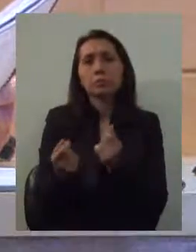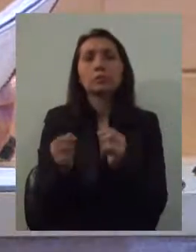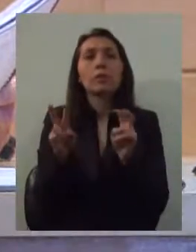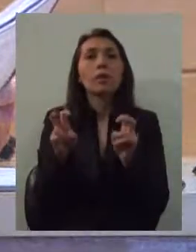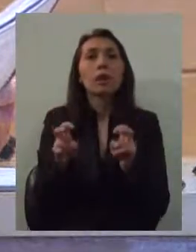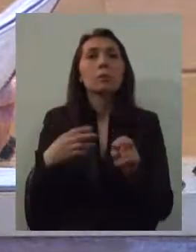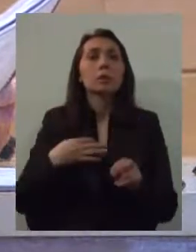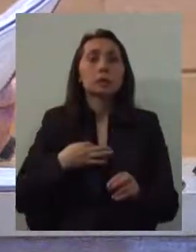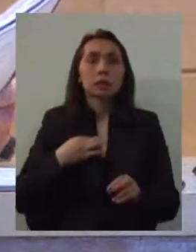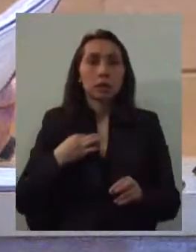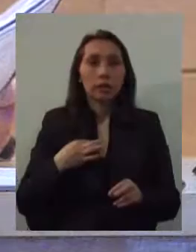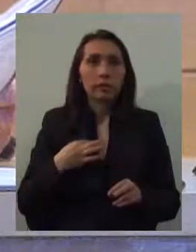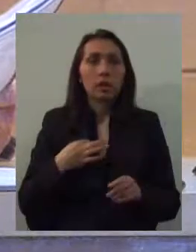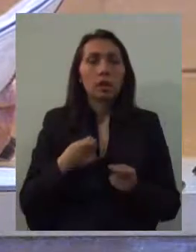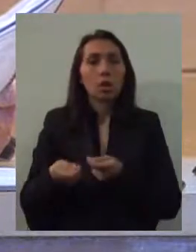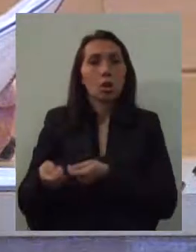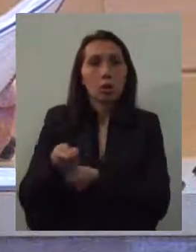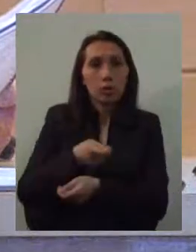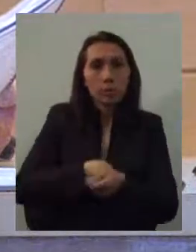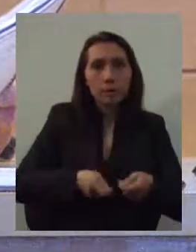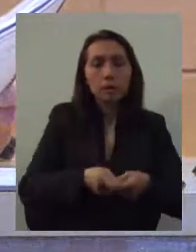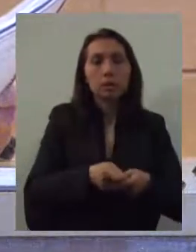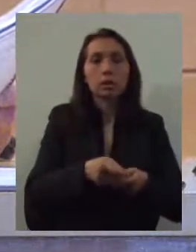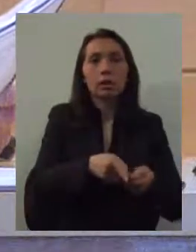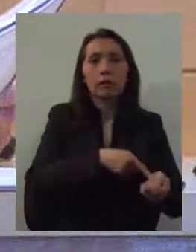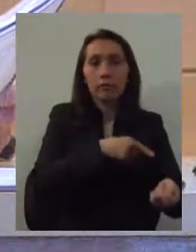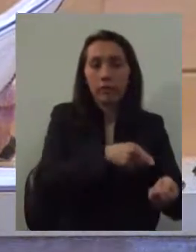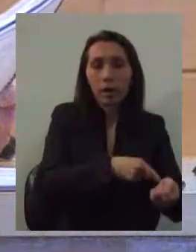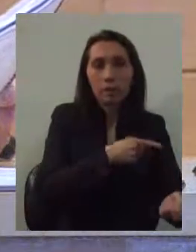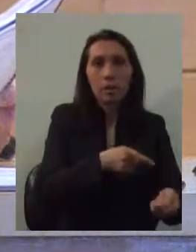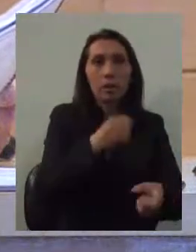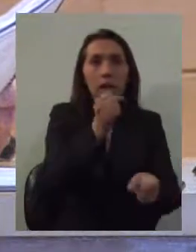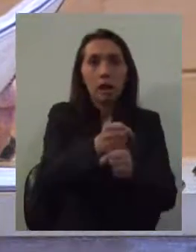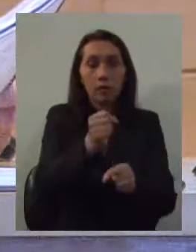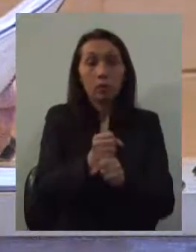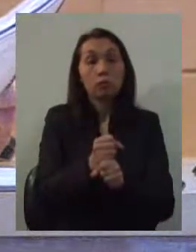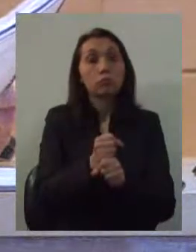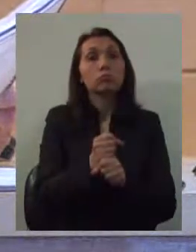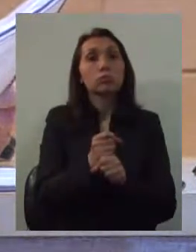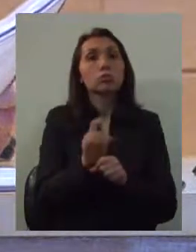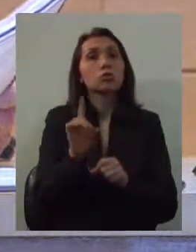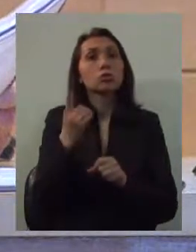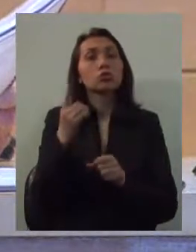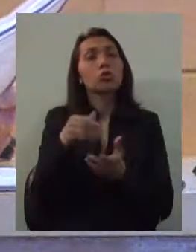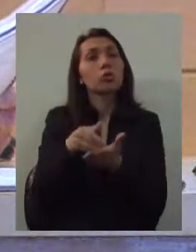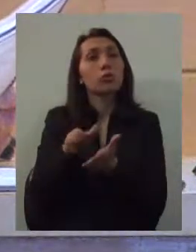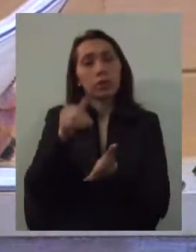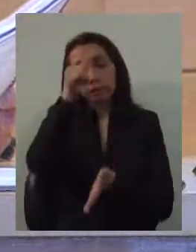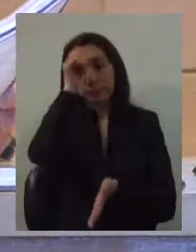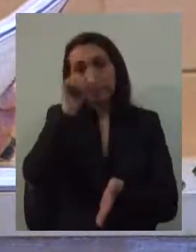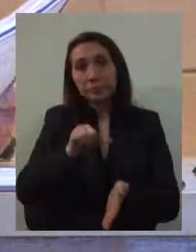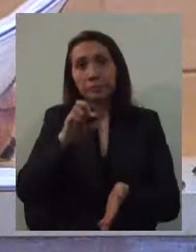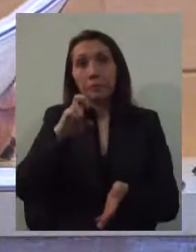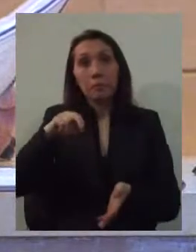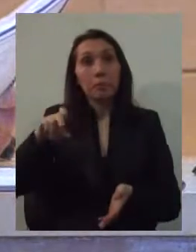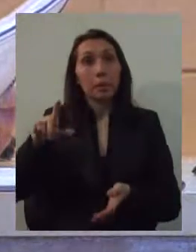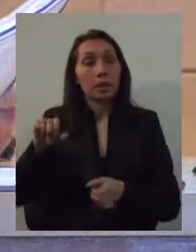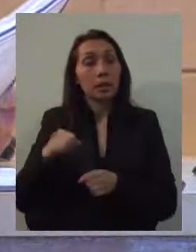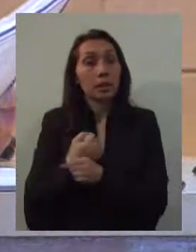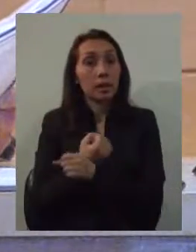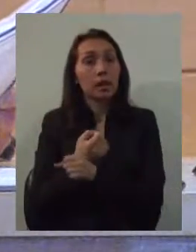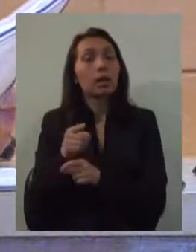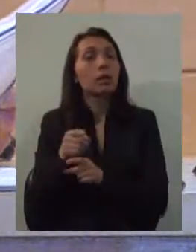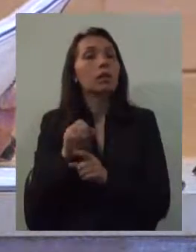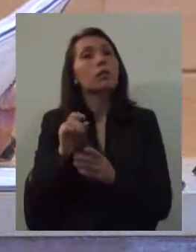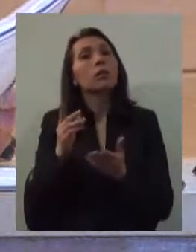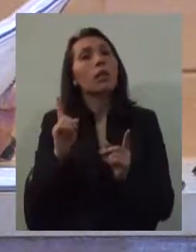materias civiles, a materias comerciales, a materias de familia, a materias laborales. Solo excluimos las penales porque obviamente allí lo que debe imperar